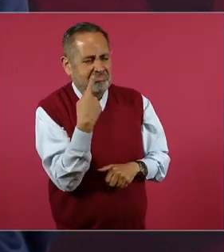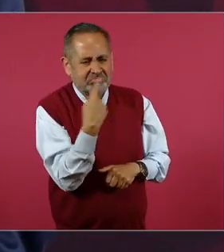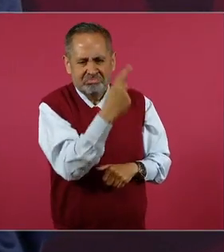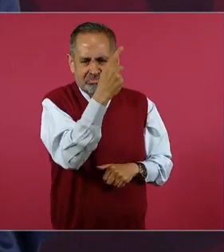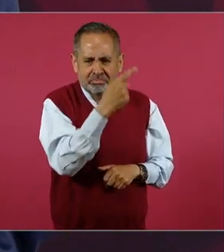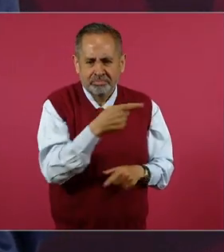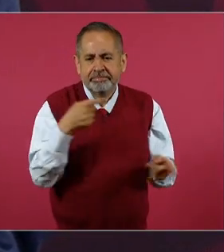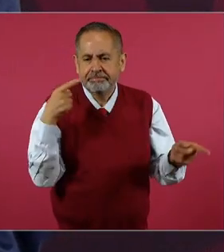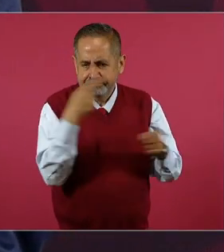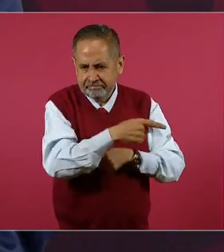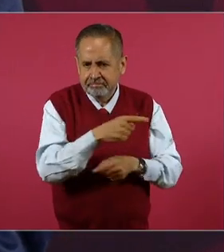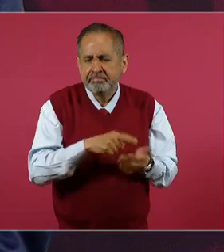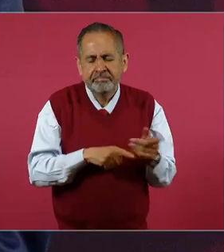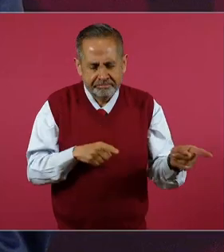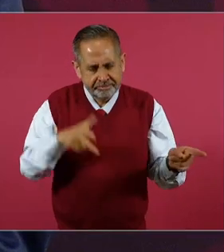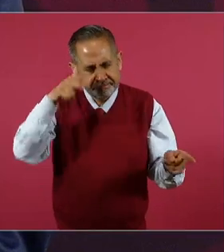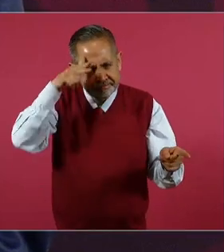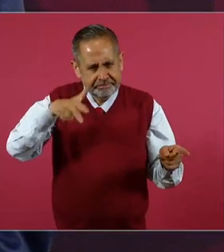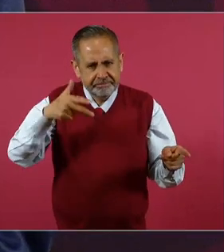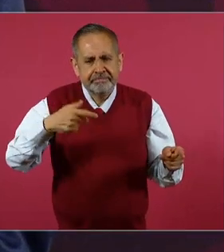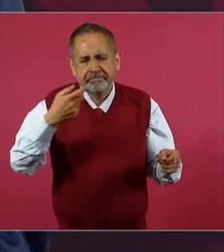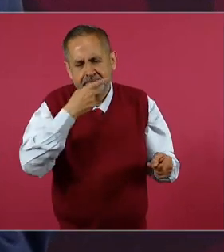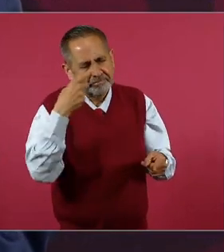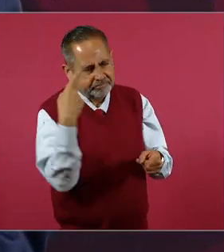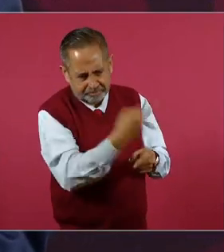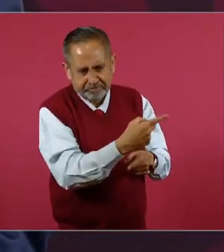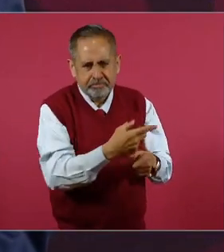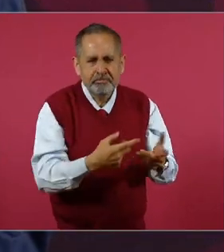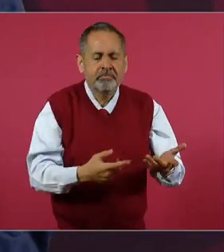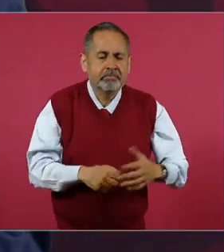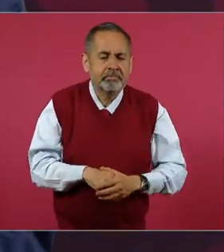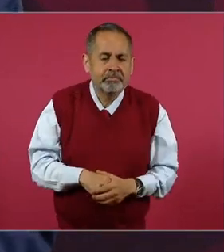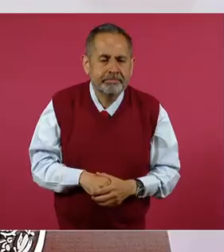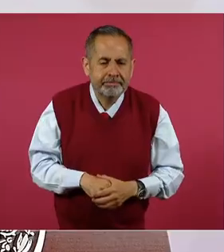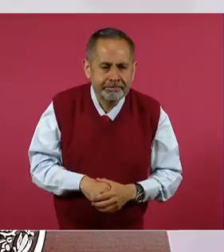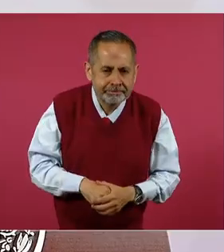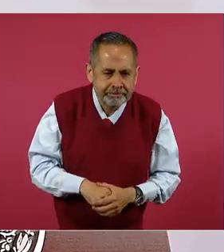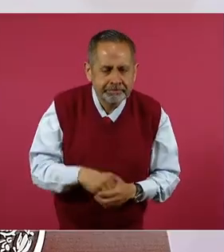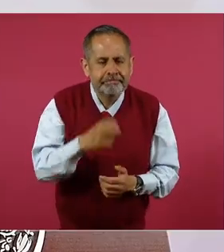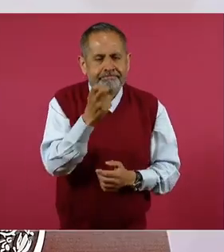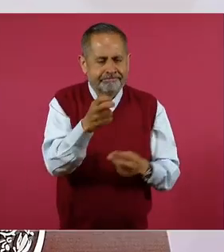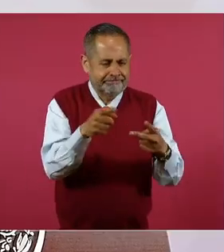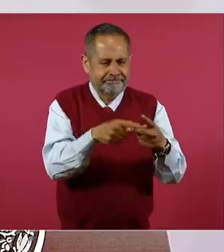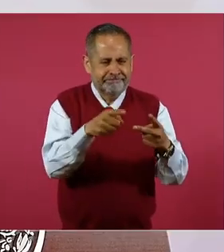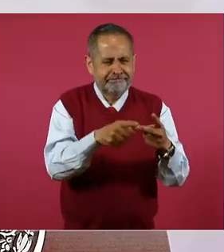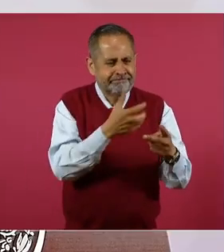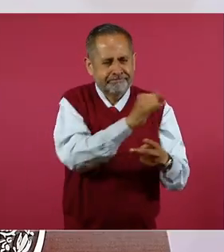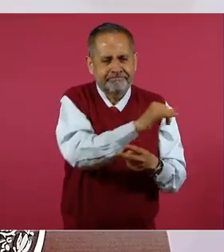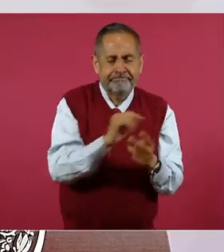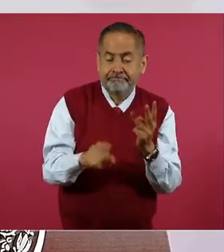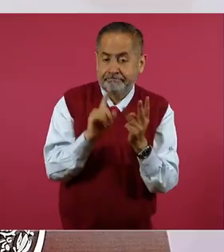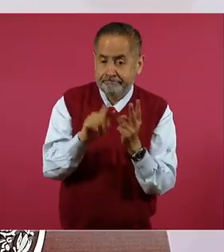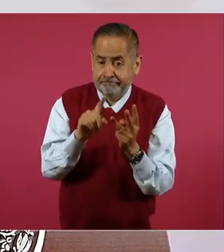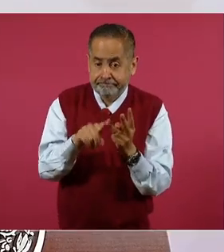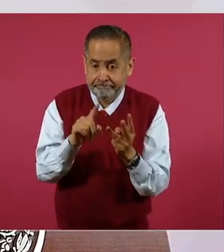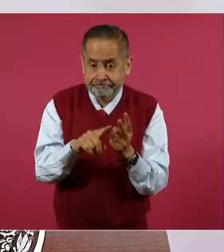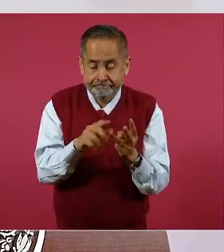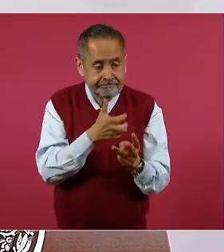les decía, es el dinero. Esa es la segunda característica. Y la tercera